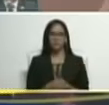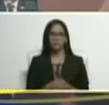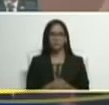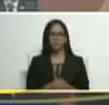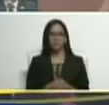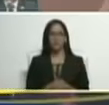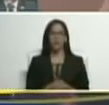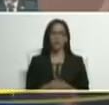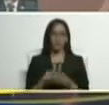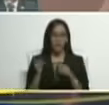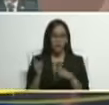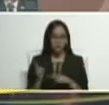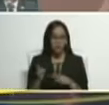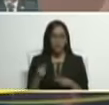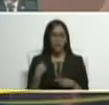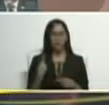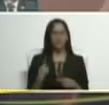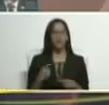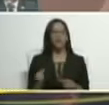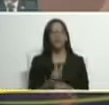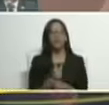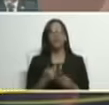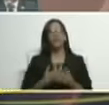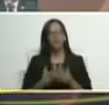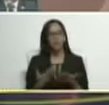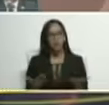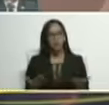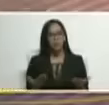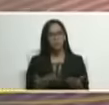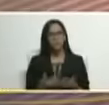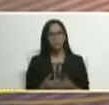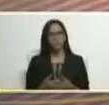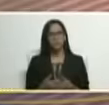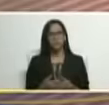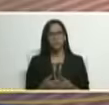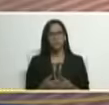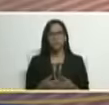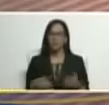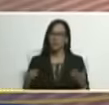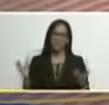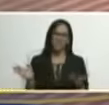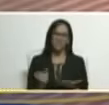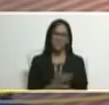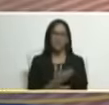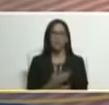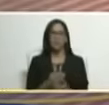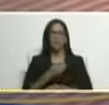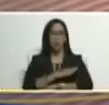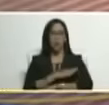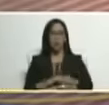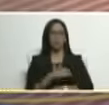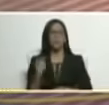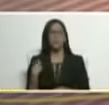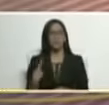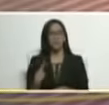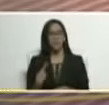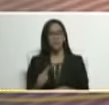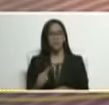Y allí, en el primer golpe que les dimos, los desalojamos de los puestos principales de